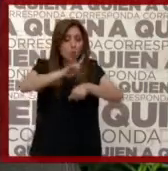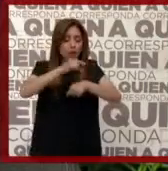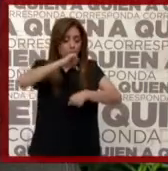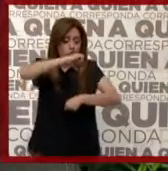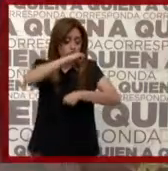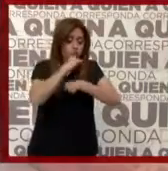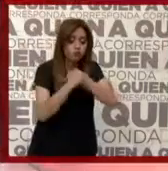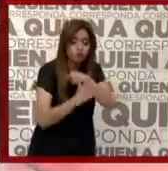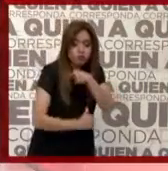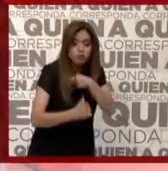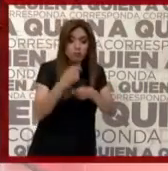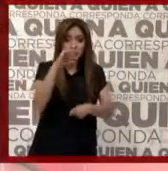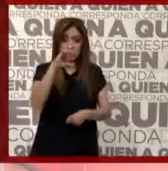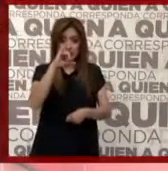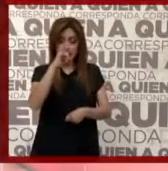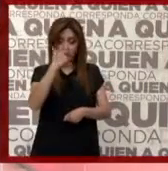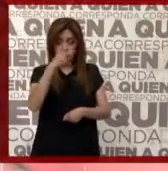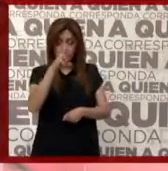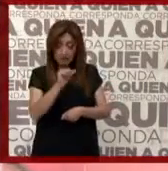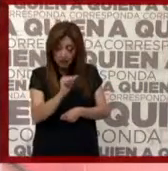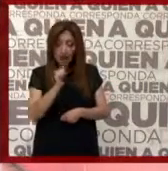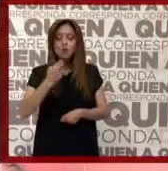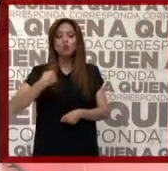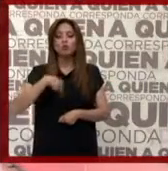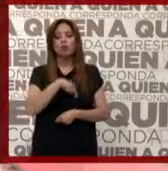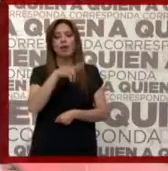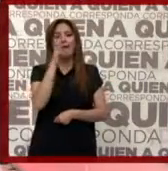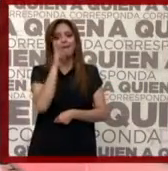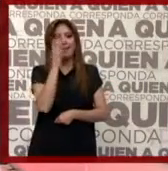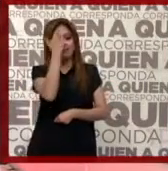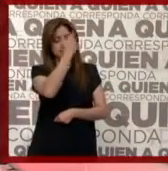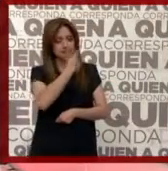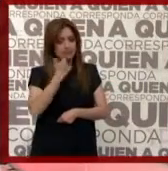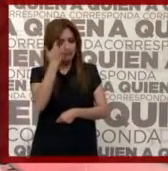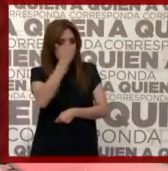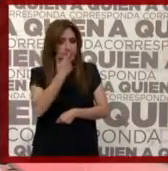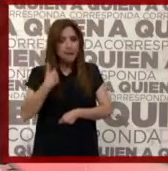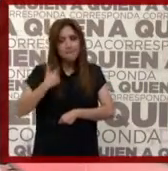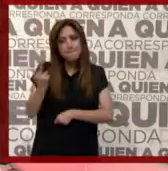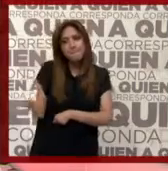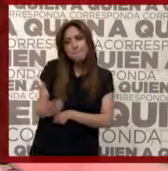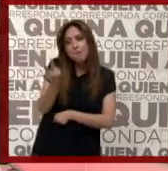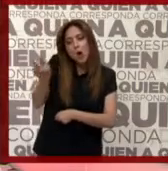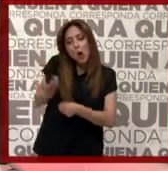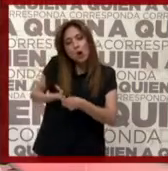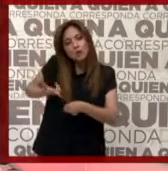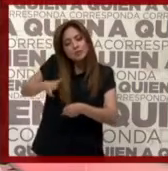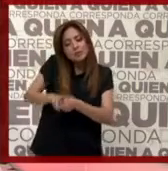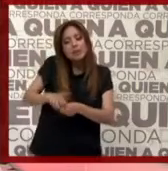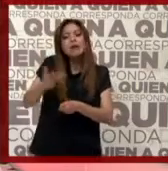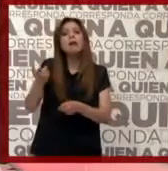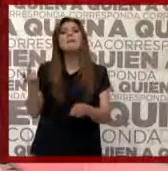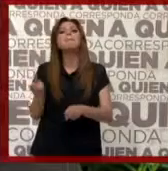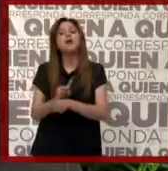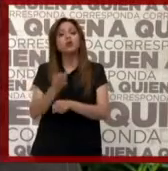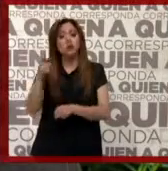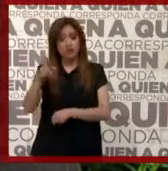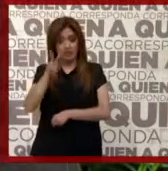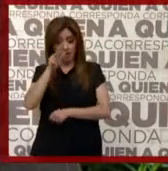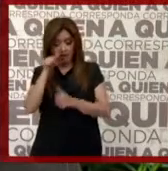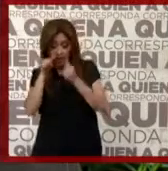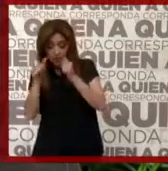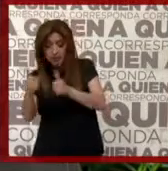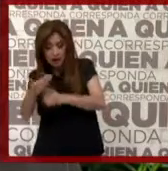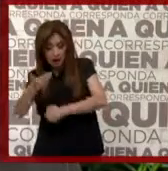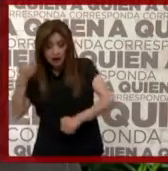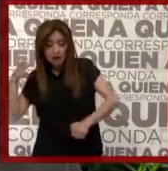entonces nosotros analizamos el caso e intervenimos ante la institución correspondiente para que si es una situación que debe verse de